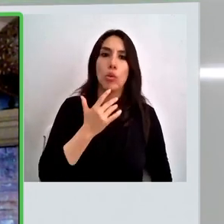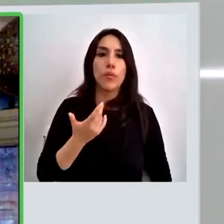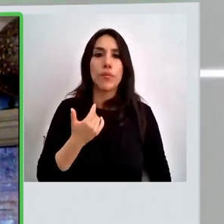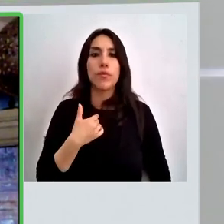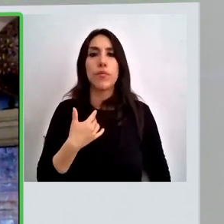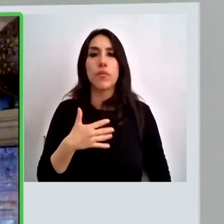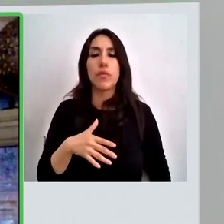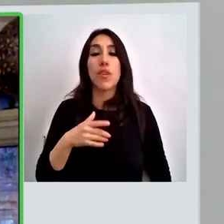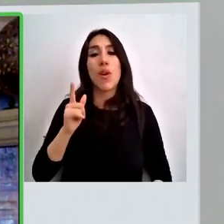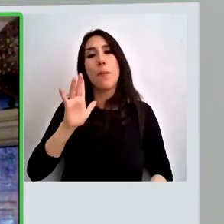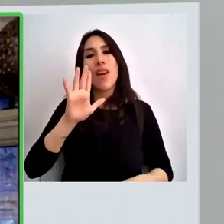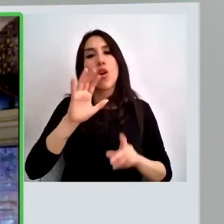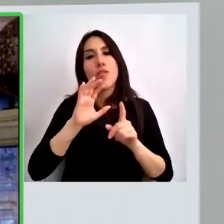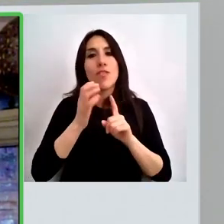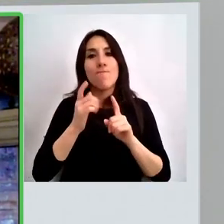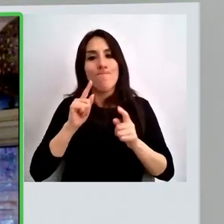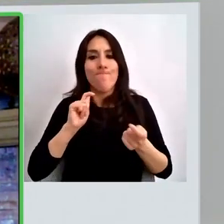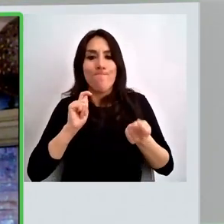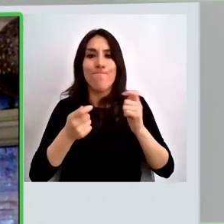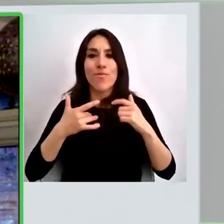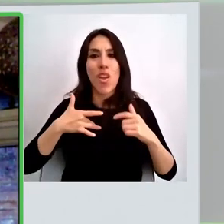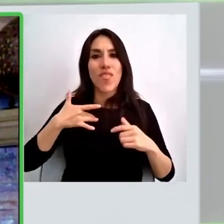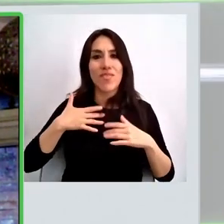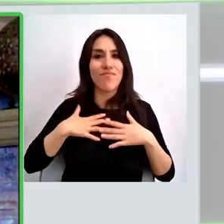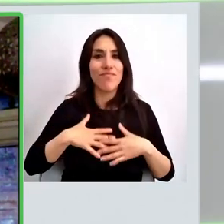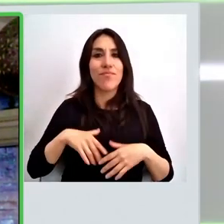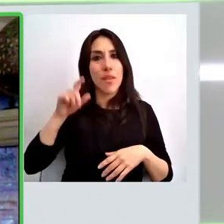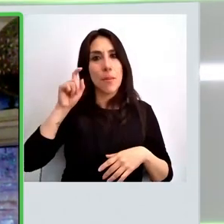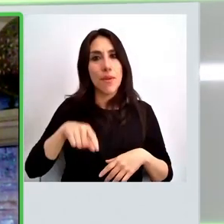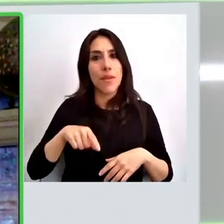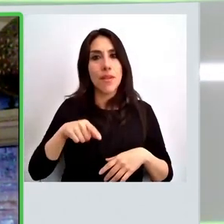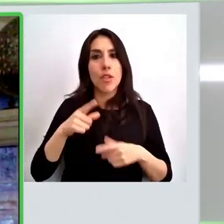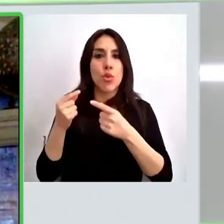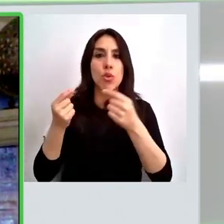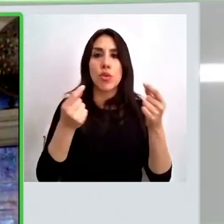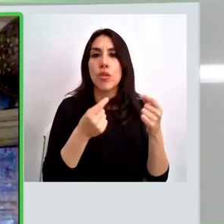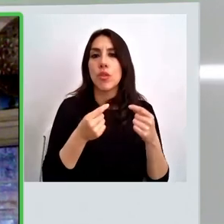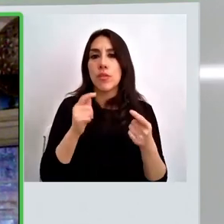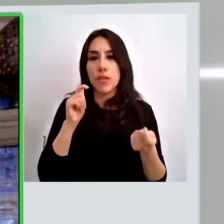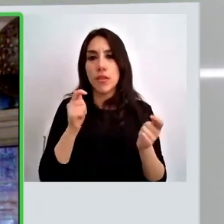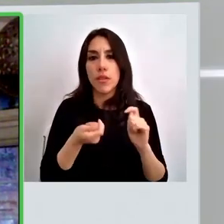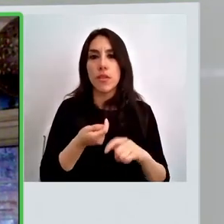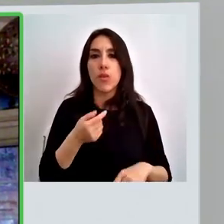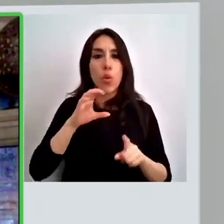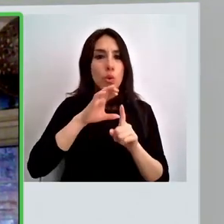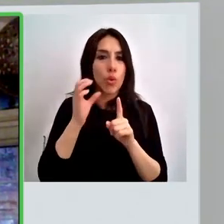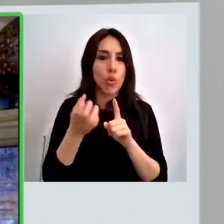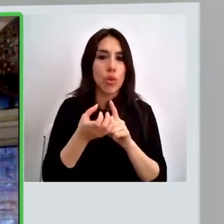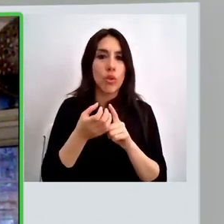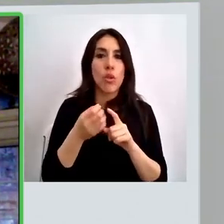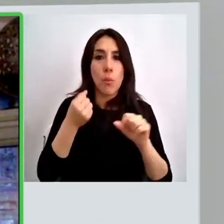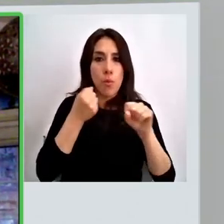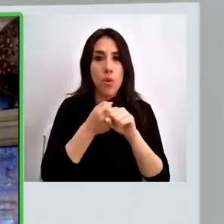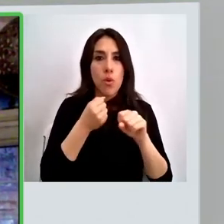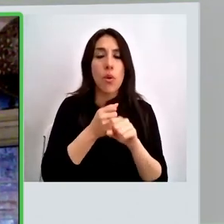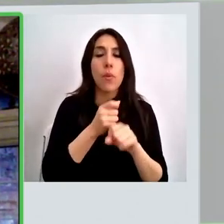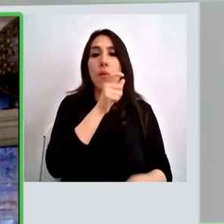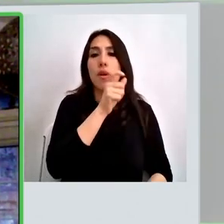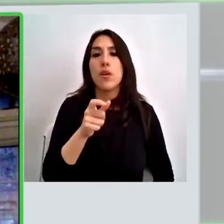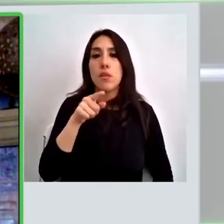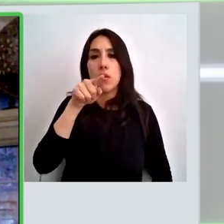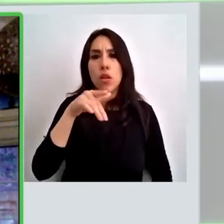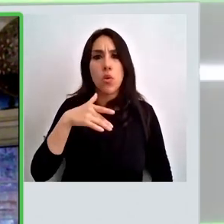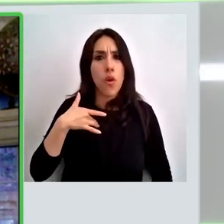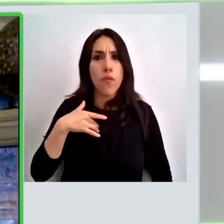así que hay que crear estos cambios culturales apoyar a la gente de que se sientan bien con quiénes son ellos y ayudar a